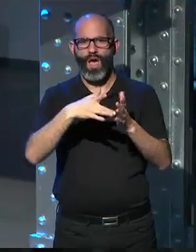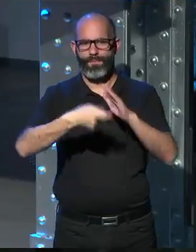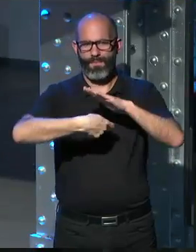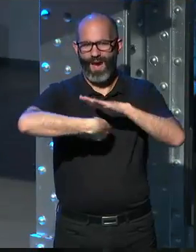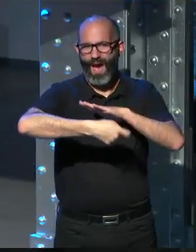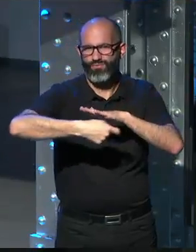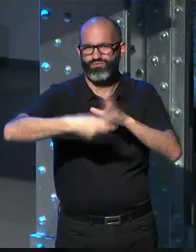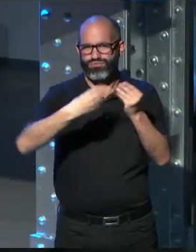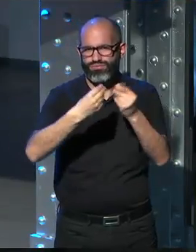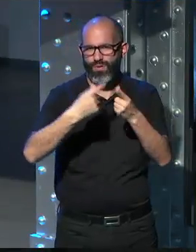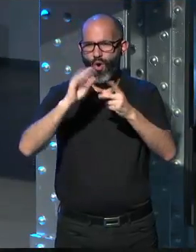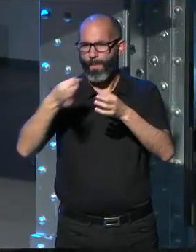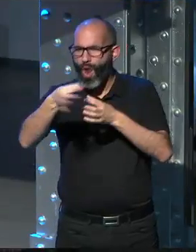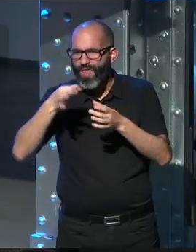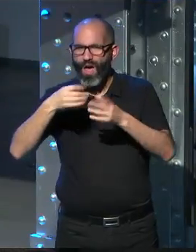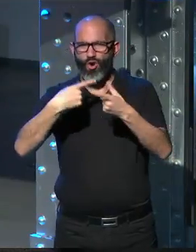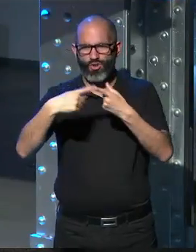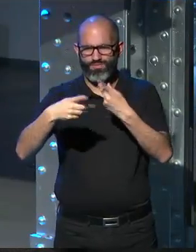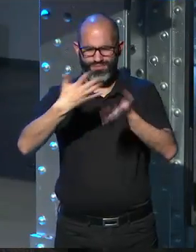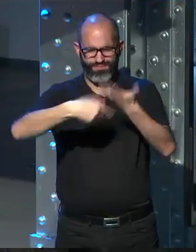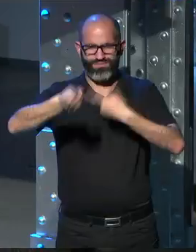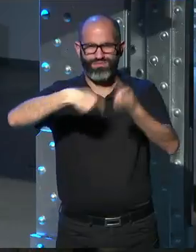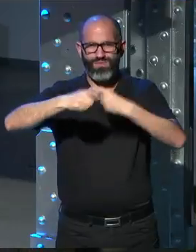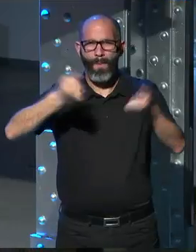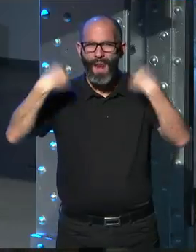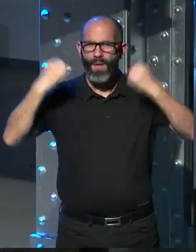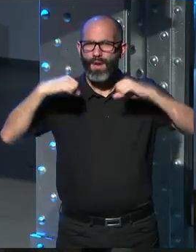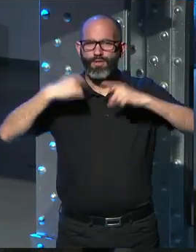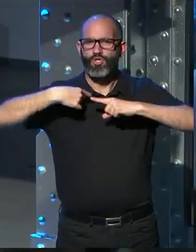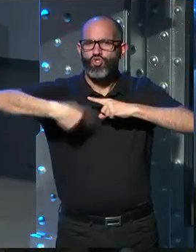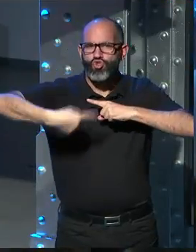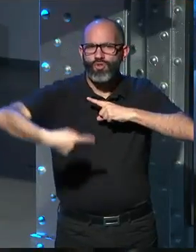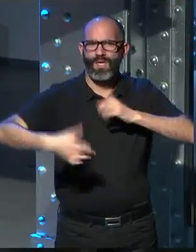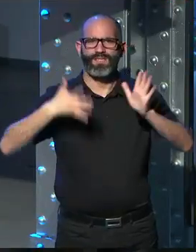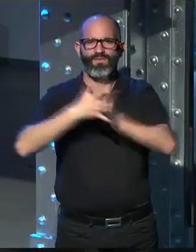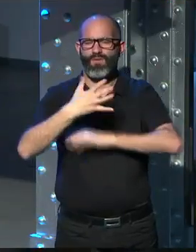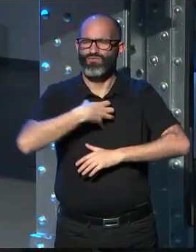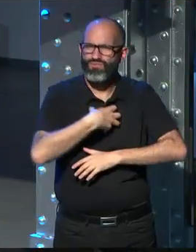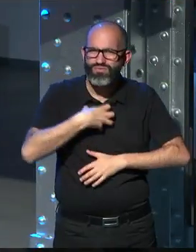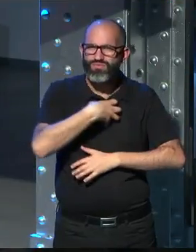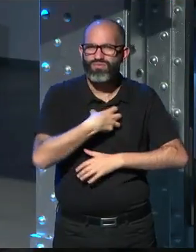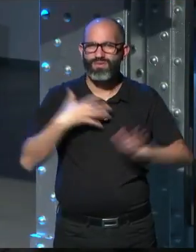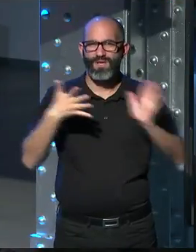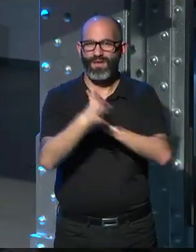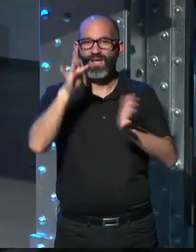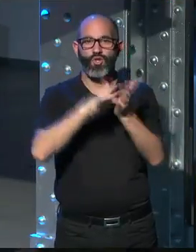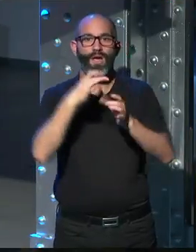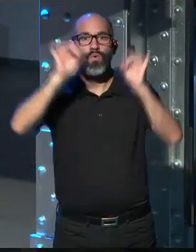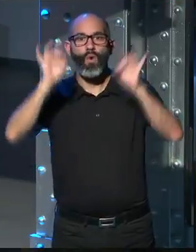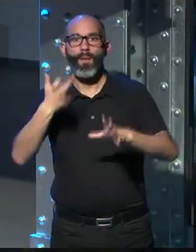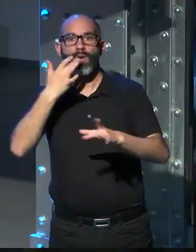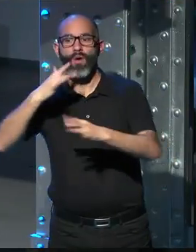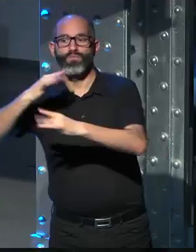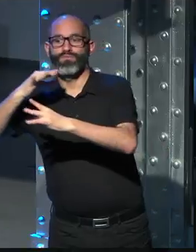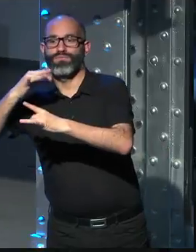una baraja, haciendo cosas, o con monedas, o están continuamente practicando. Es como ser un virtuoso de un instrumento